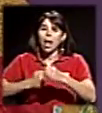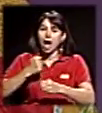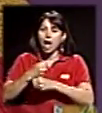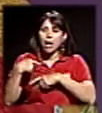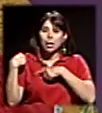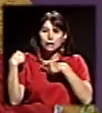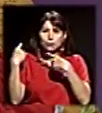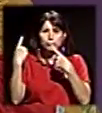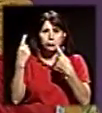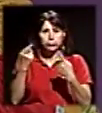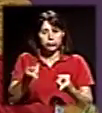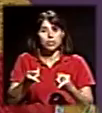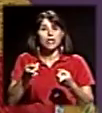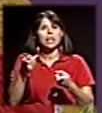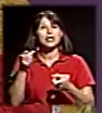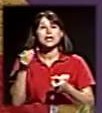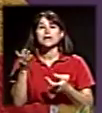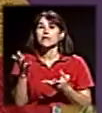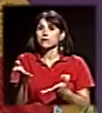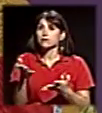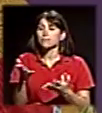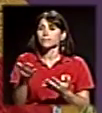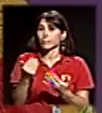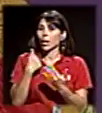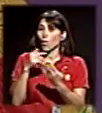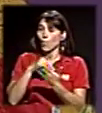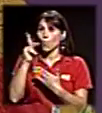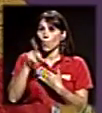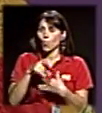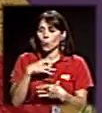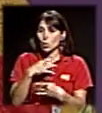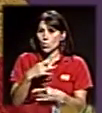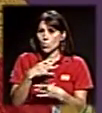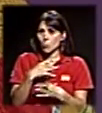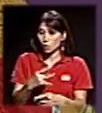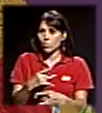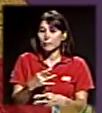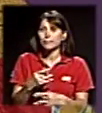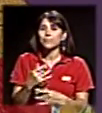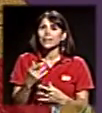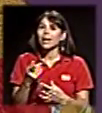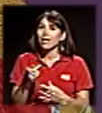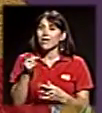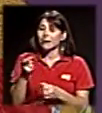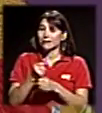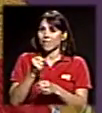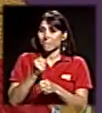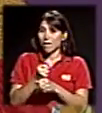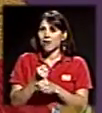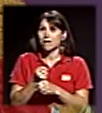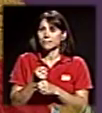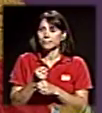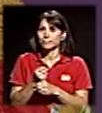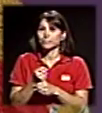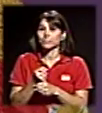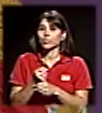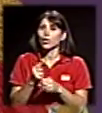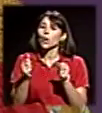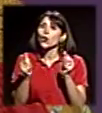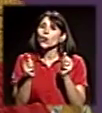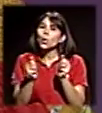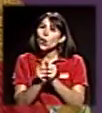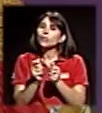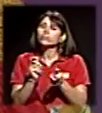desarrollado un un programa muy interesante en el que trabaja con la